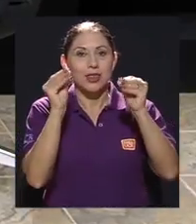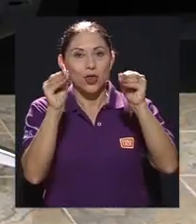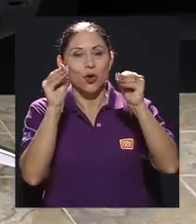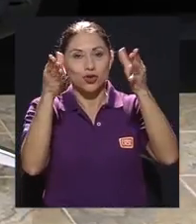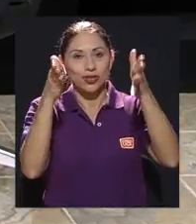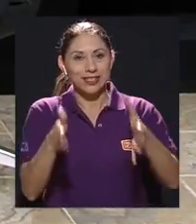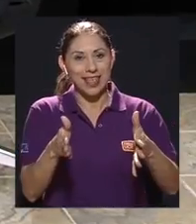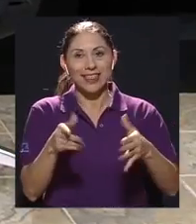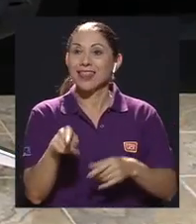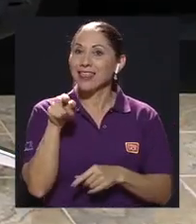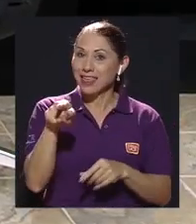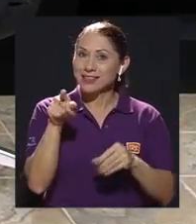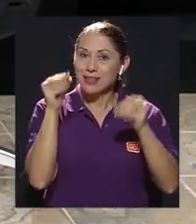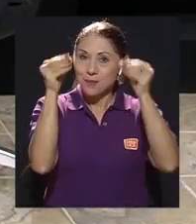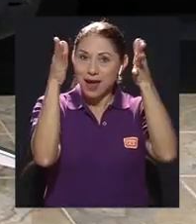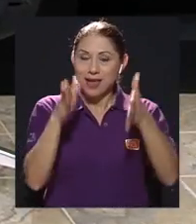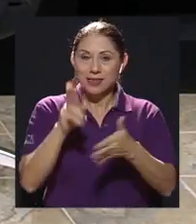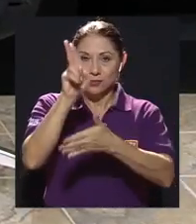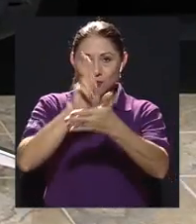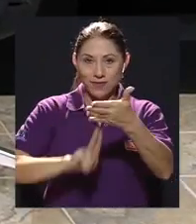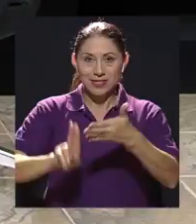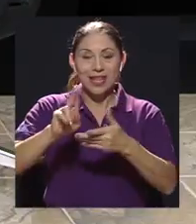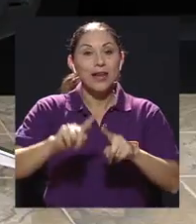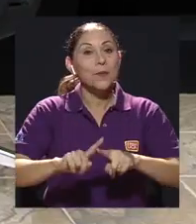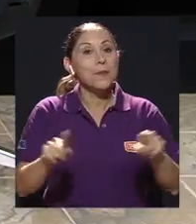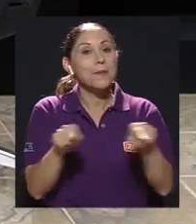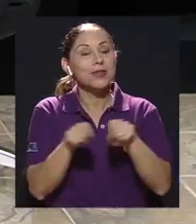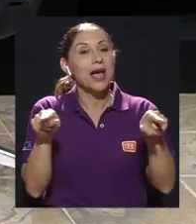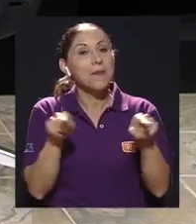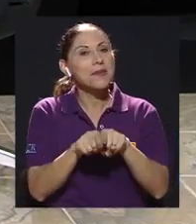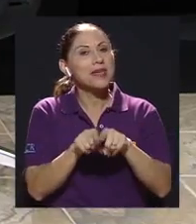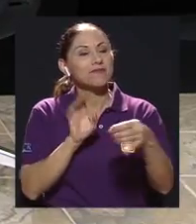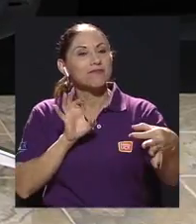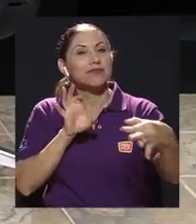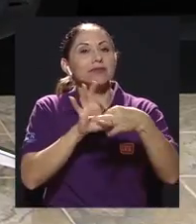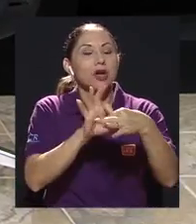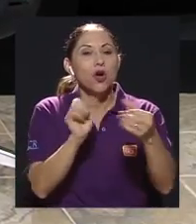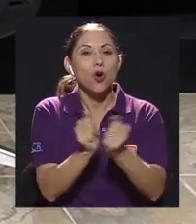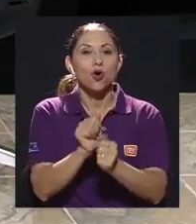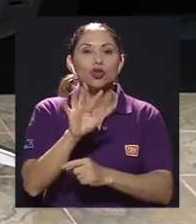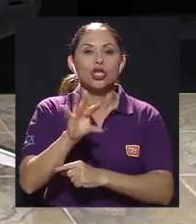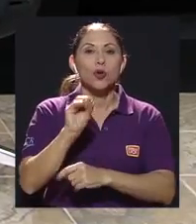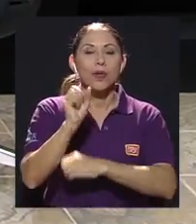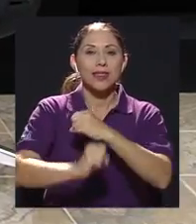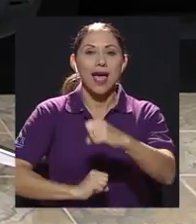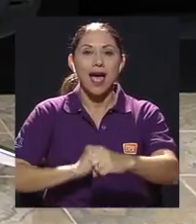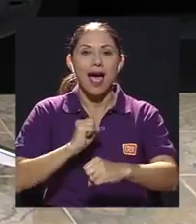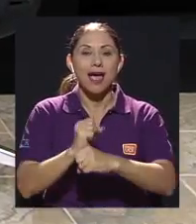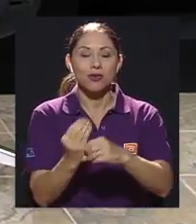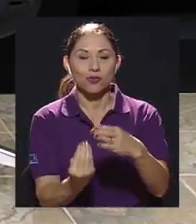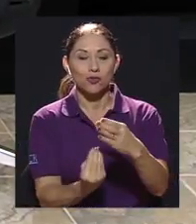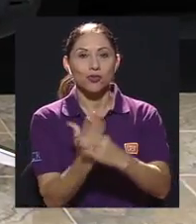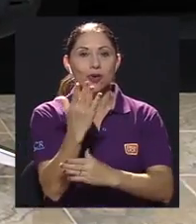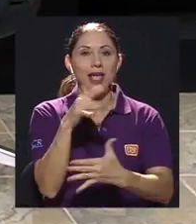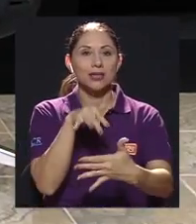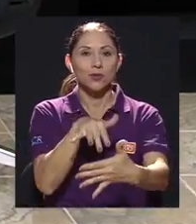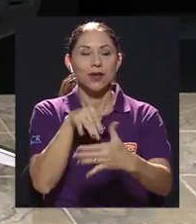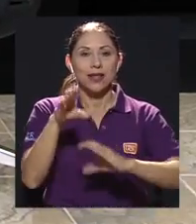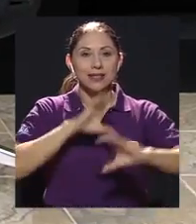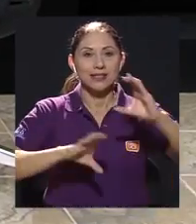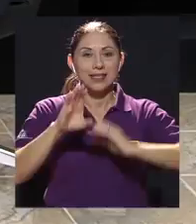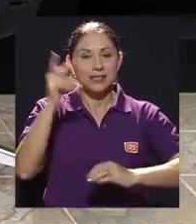este maestro universitario, pero también en el marco de los 50 años de creación de la Escuela de Ciencias